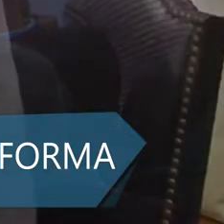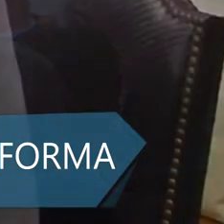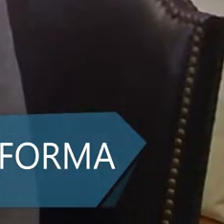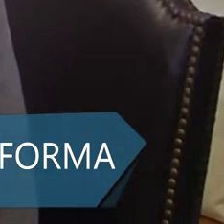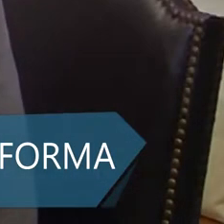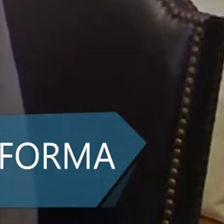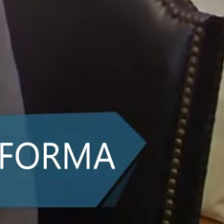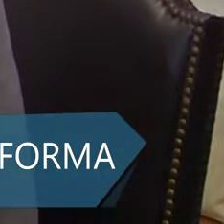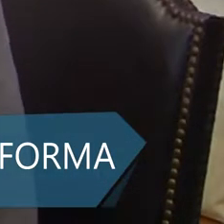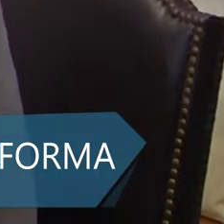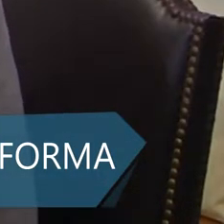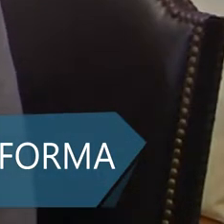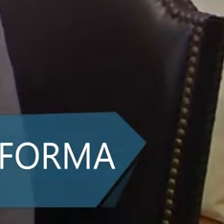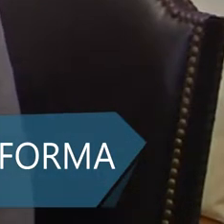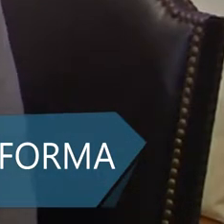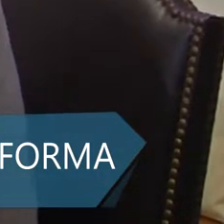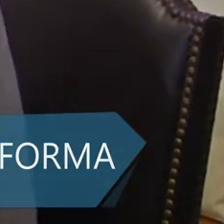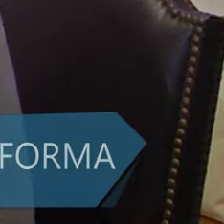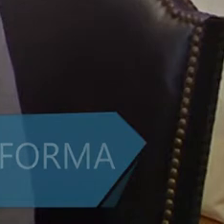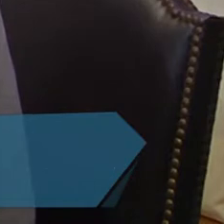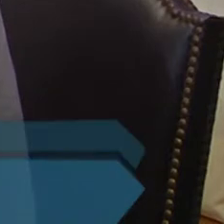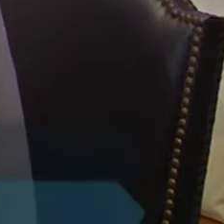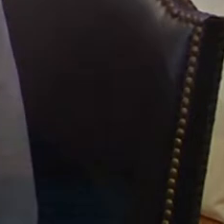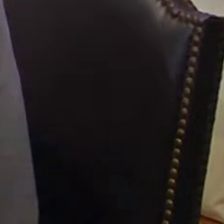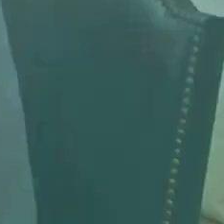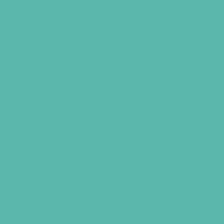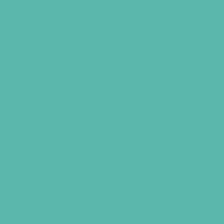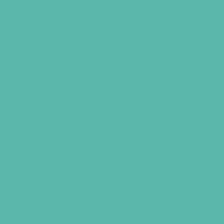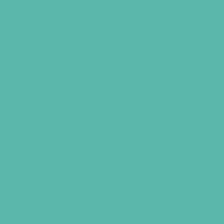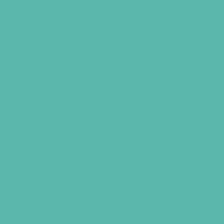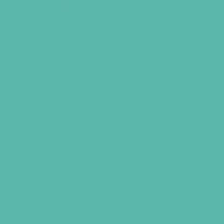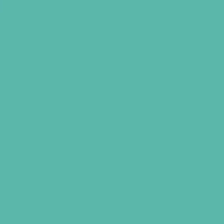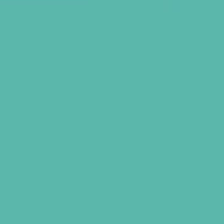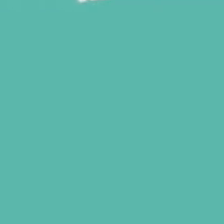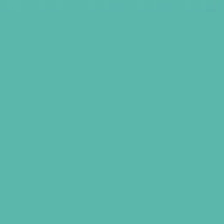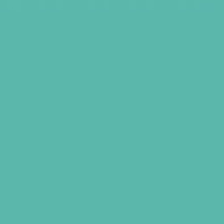jóvenes reformistas sostenían, ¿no?, desde la universidad.